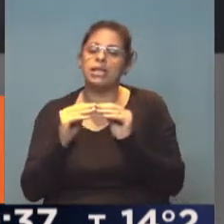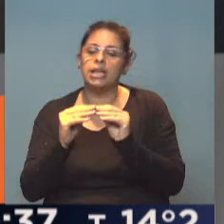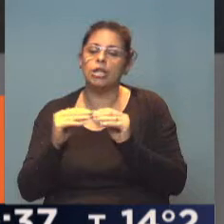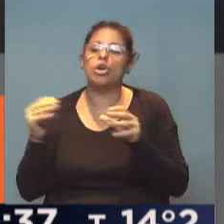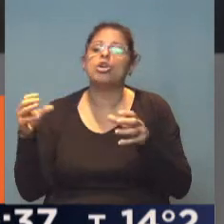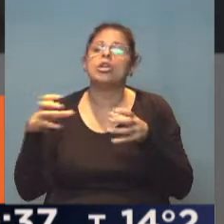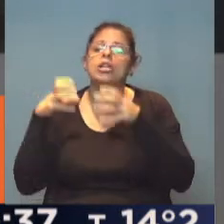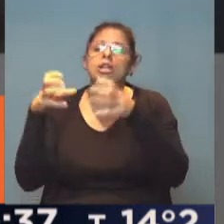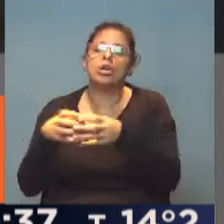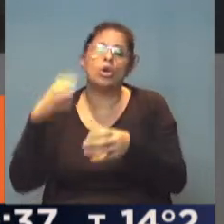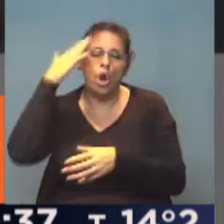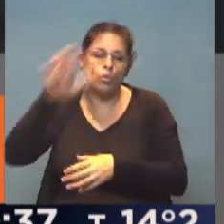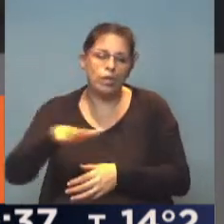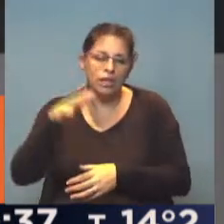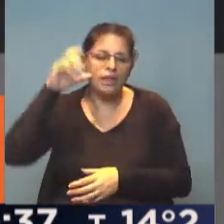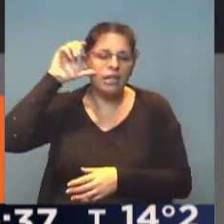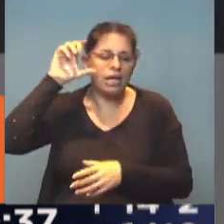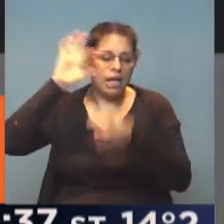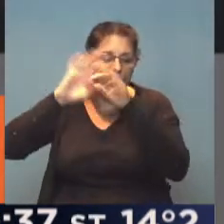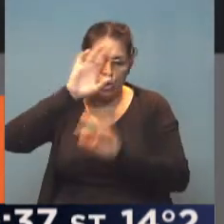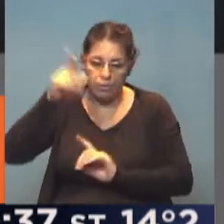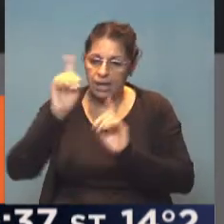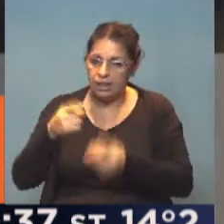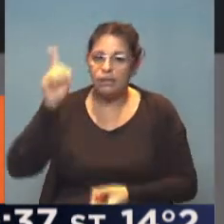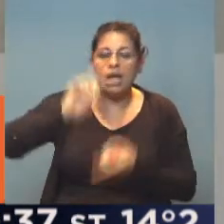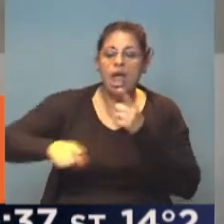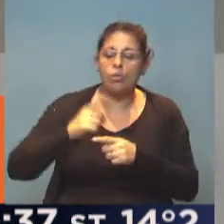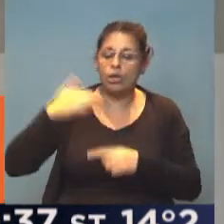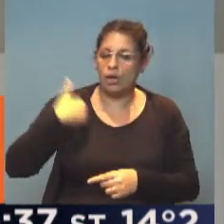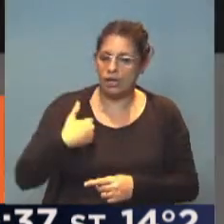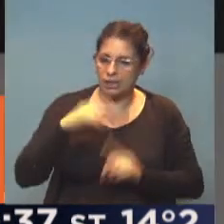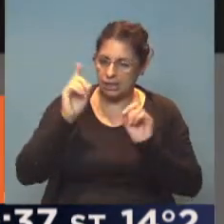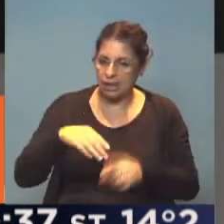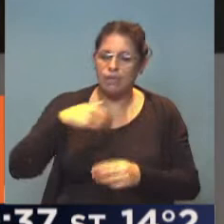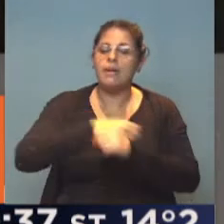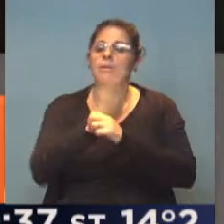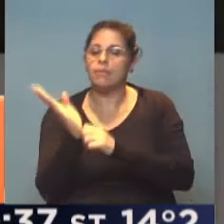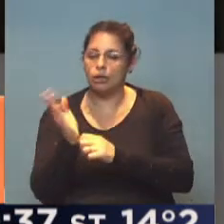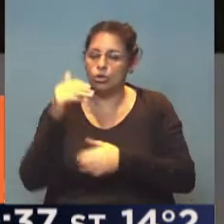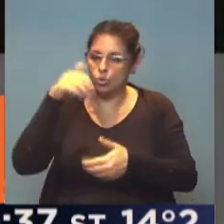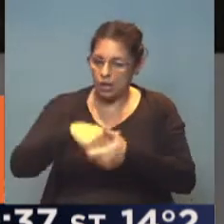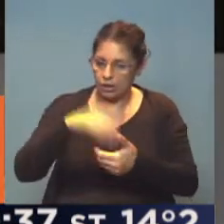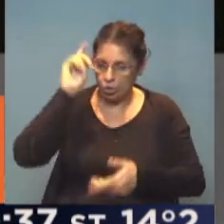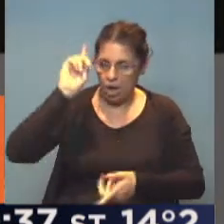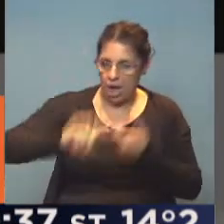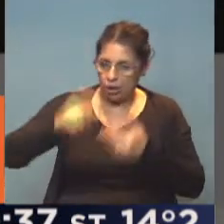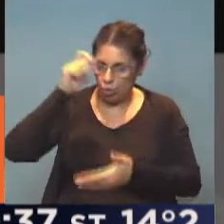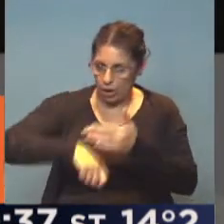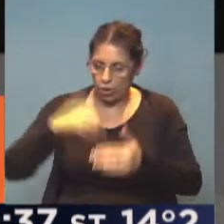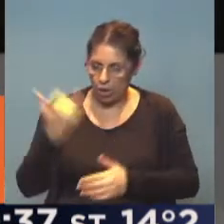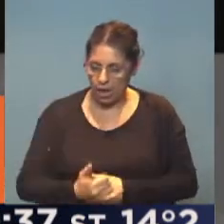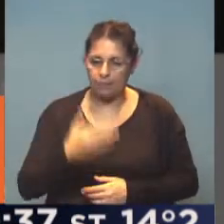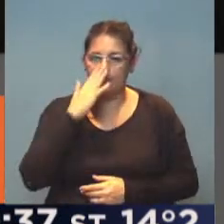ante posibles acuerdos con nuestro país y también con el Mercosur. La Argentina tiene oportunidades que está dando desde su enorme